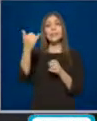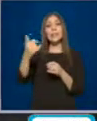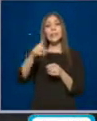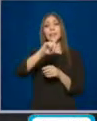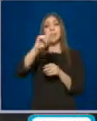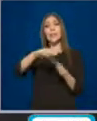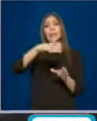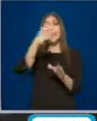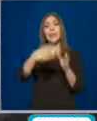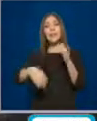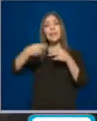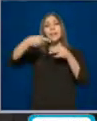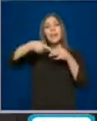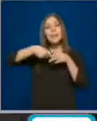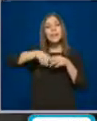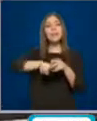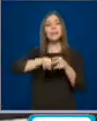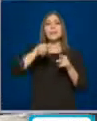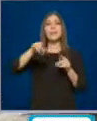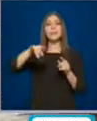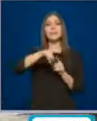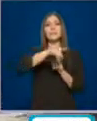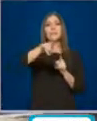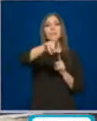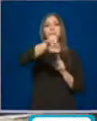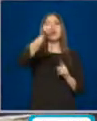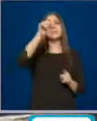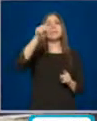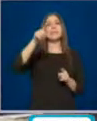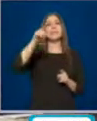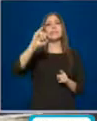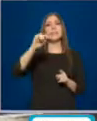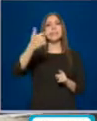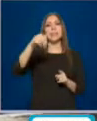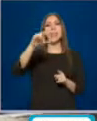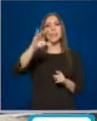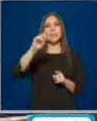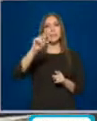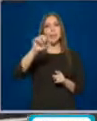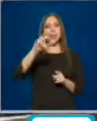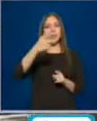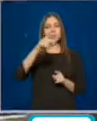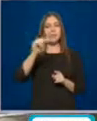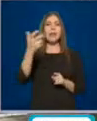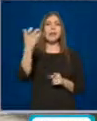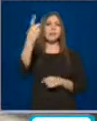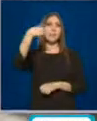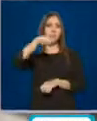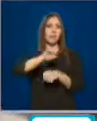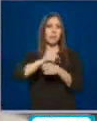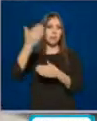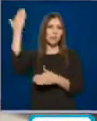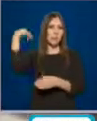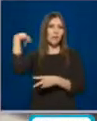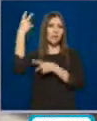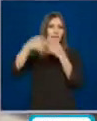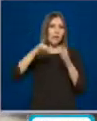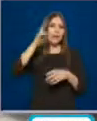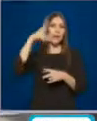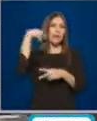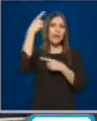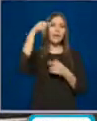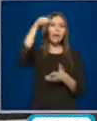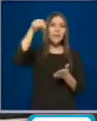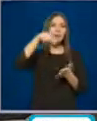allá donde comienza efectivamente la carretera Ignacio Zaragoza, que ya fuimos la otra vez, la semana pasada, allá al Faro de